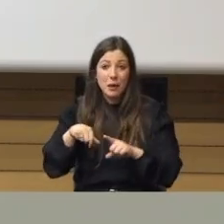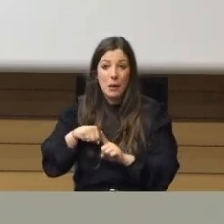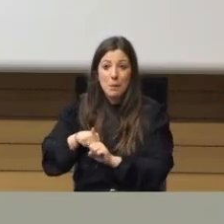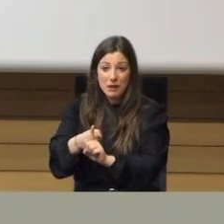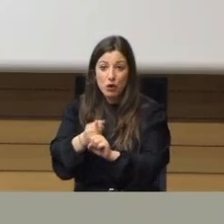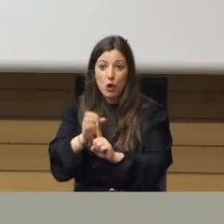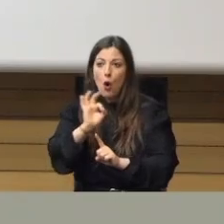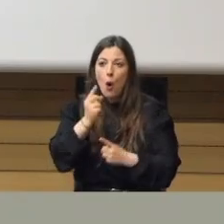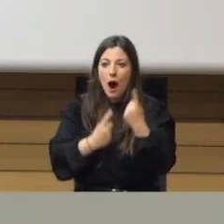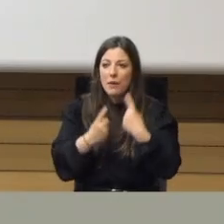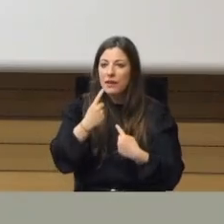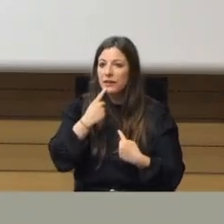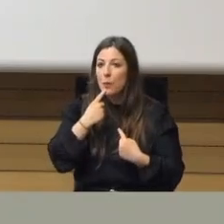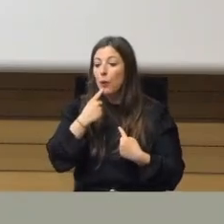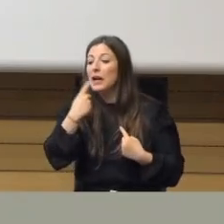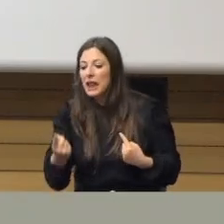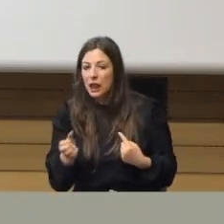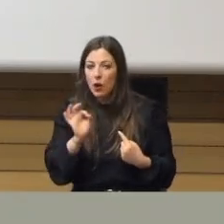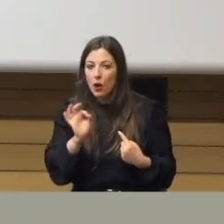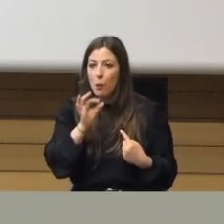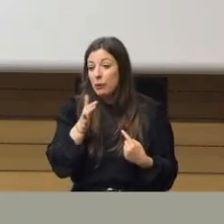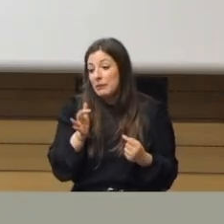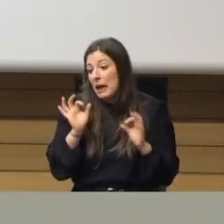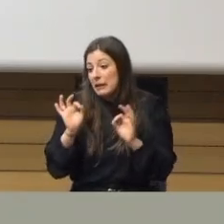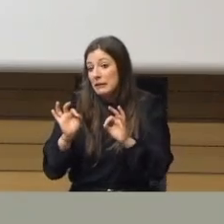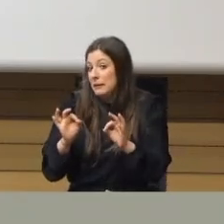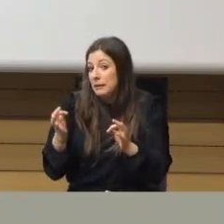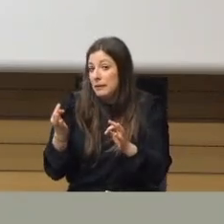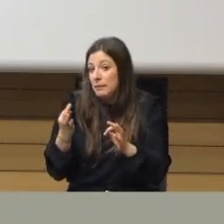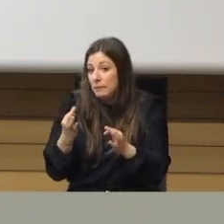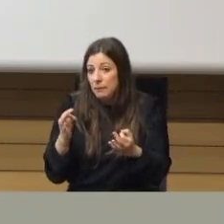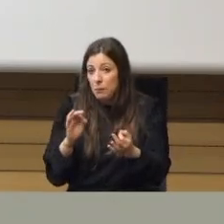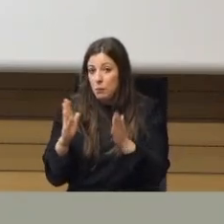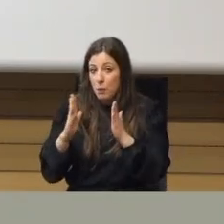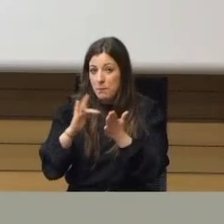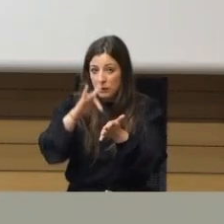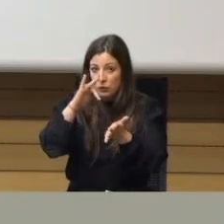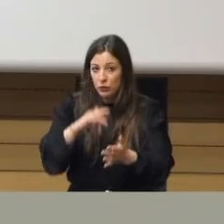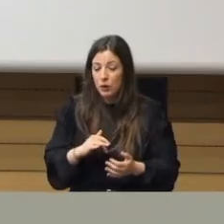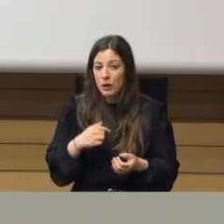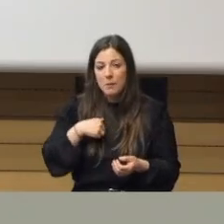han dicho, o a veces consume porque es lo que toca. Es el que más me preocupa,